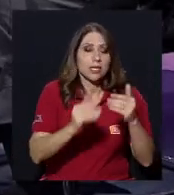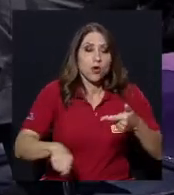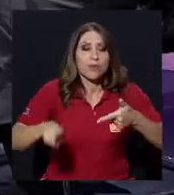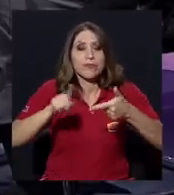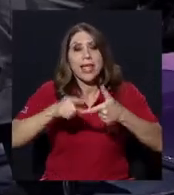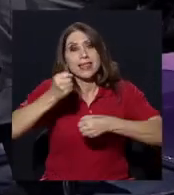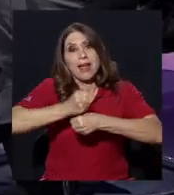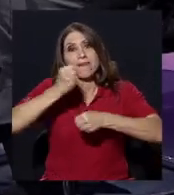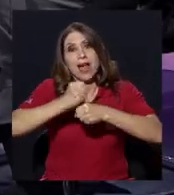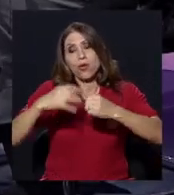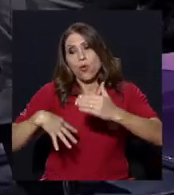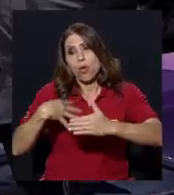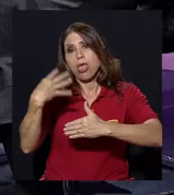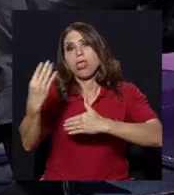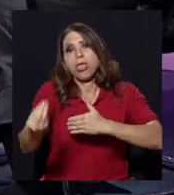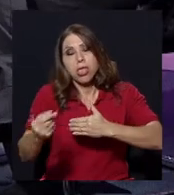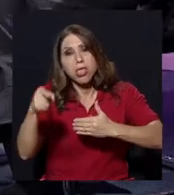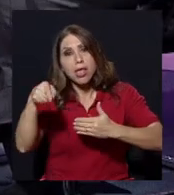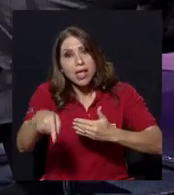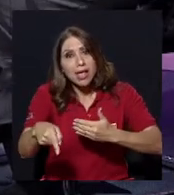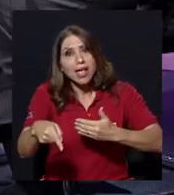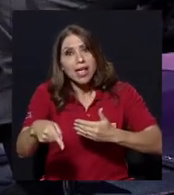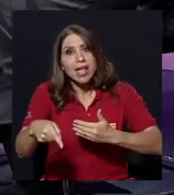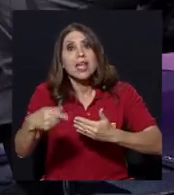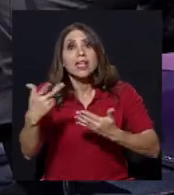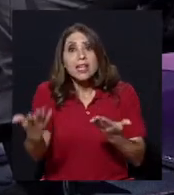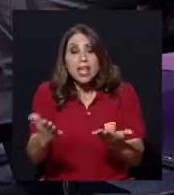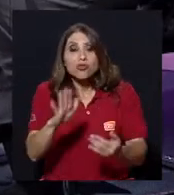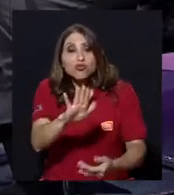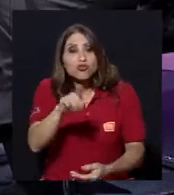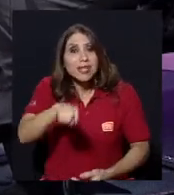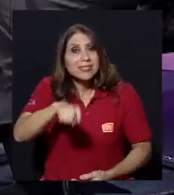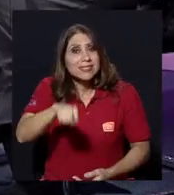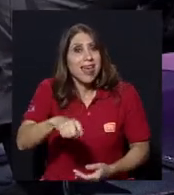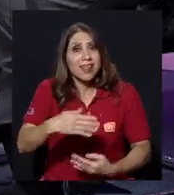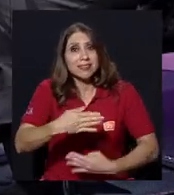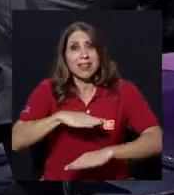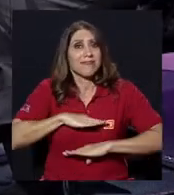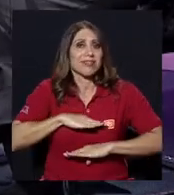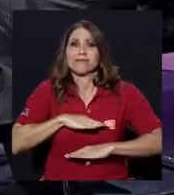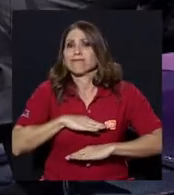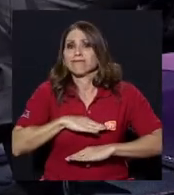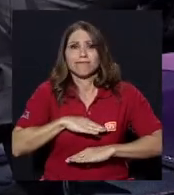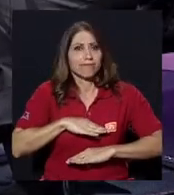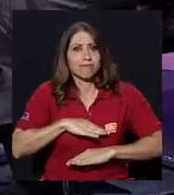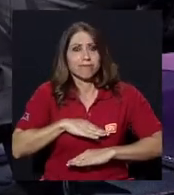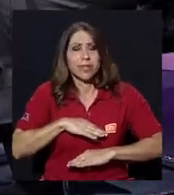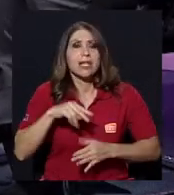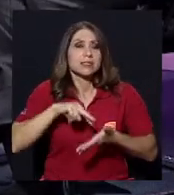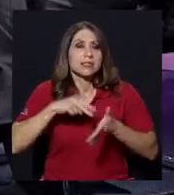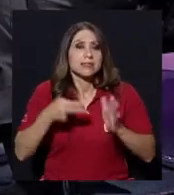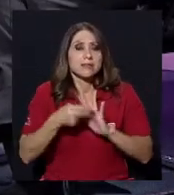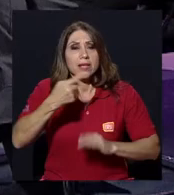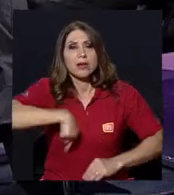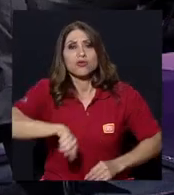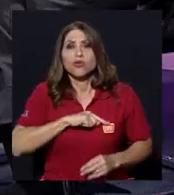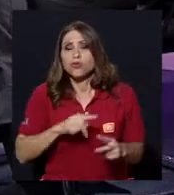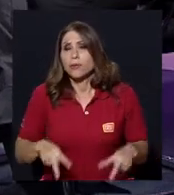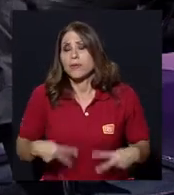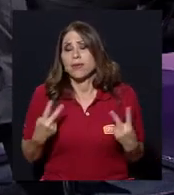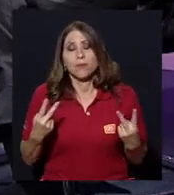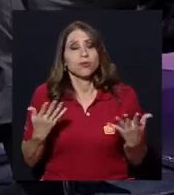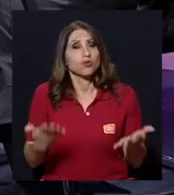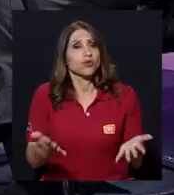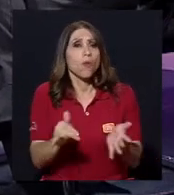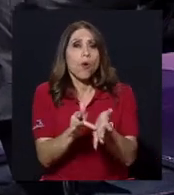un trabajo en el mundo de lo público que no satisface sus necesidades, y por lo tanto, o sea, vivimos en